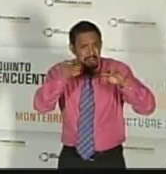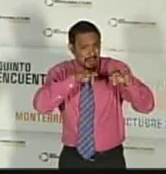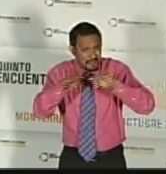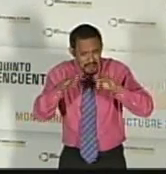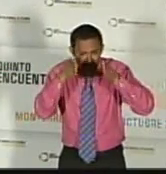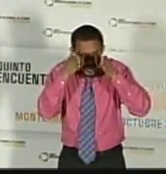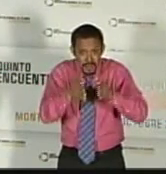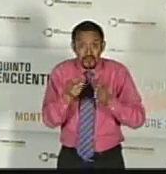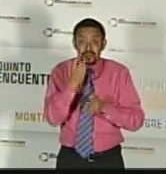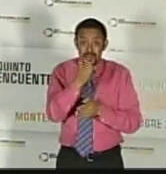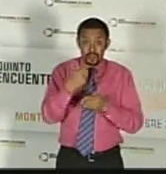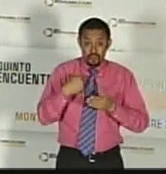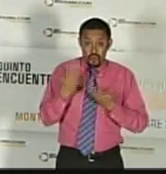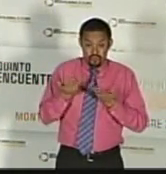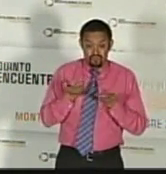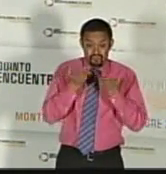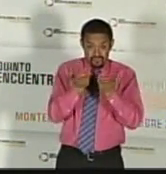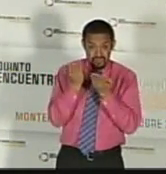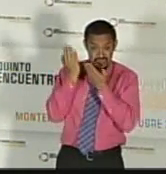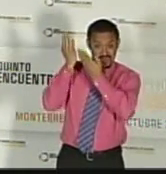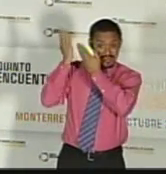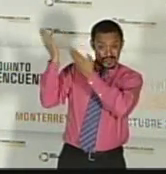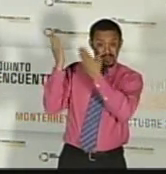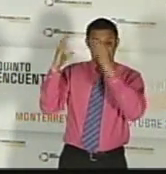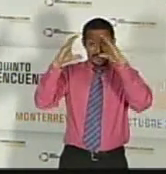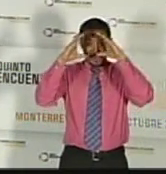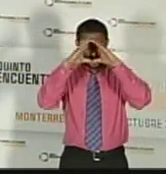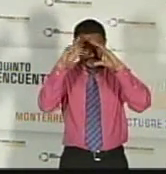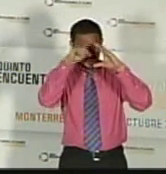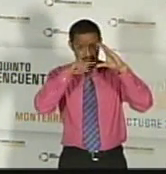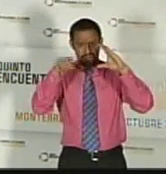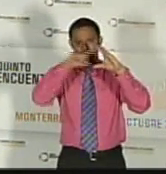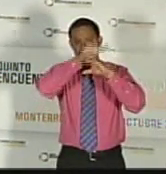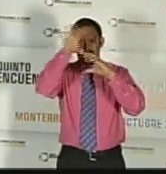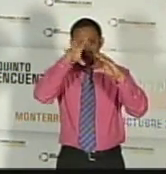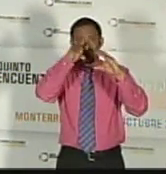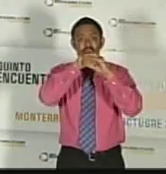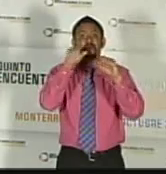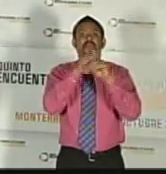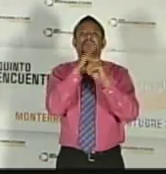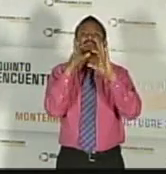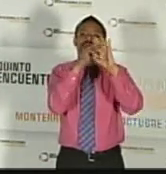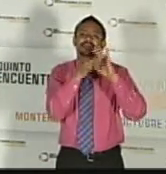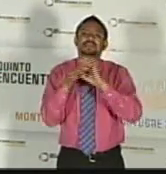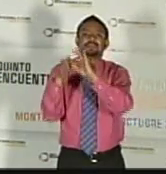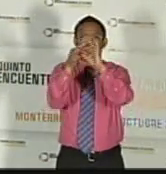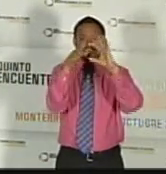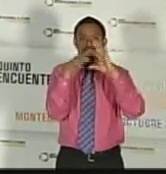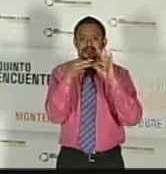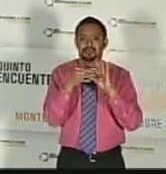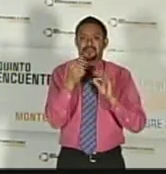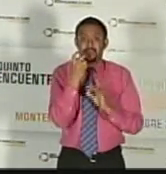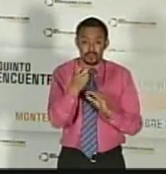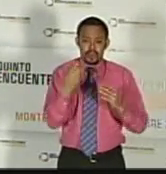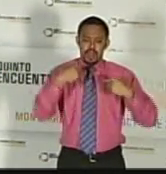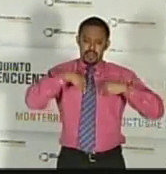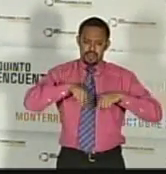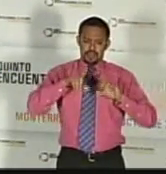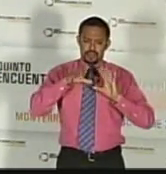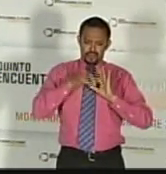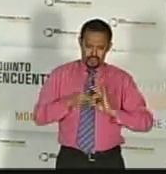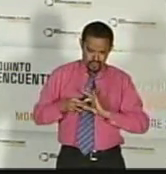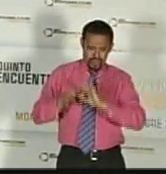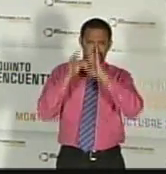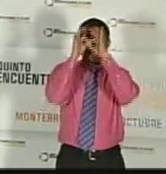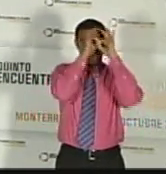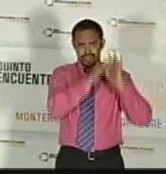una estructura del todo. Porque estamos hablando de la unicidad. Y hay una unicidad dentro de nosotros, pero también